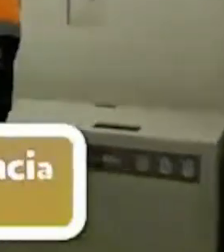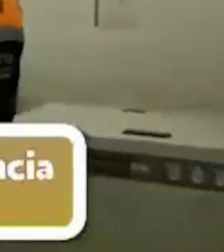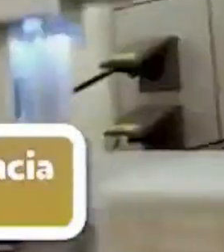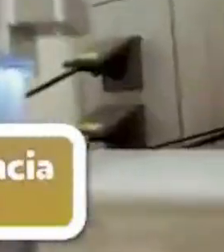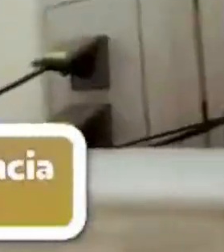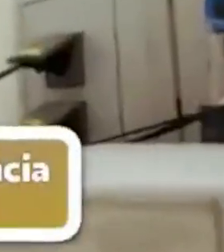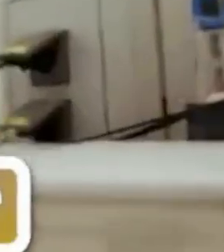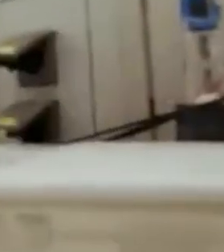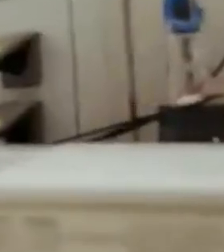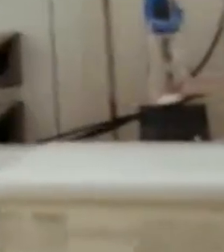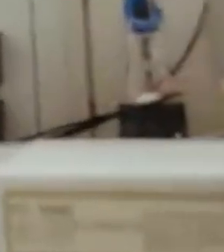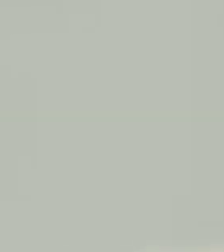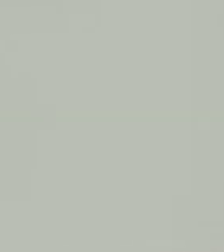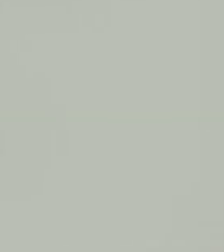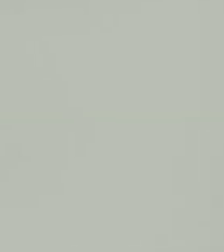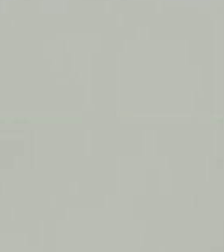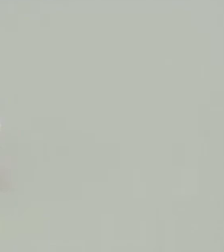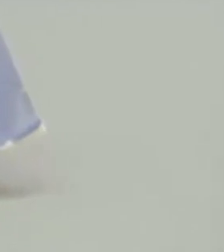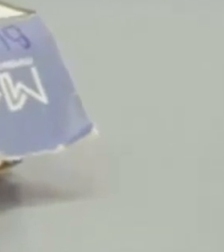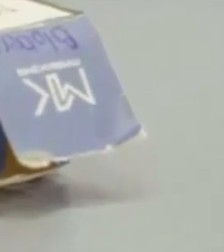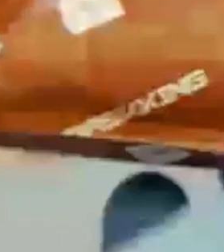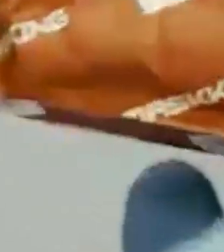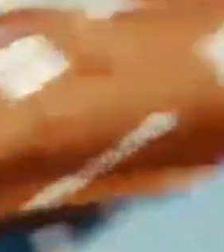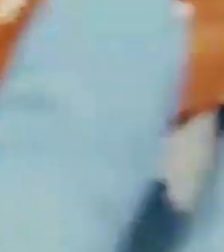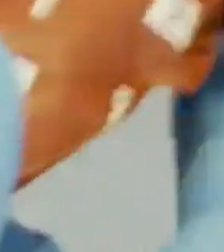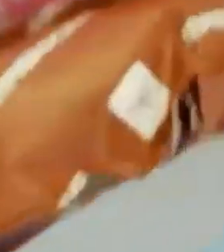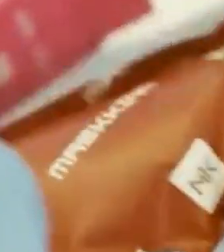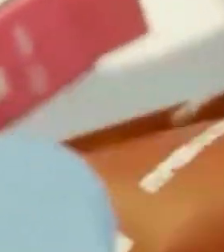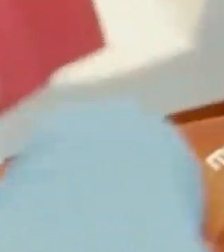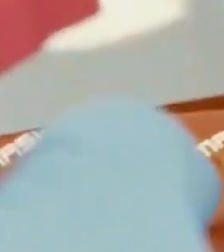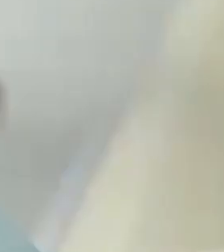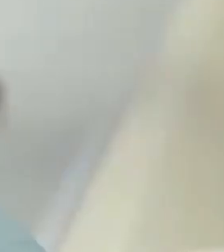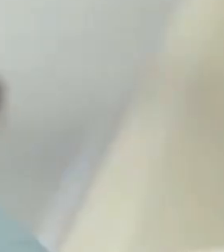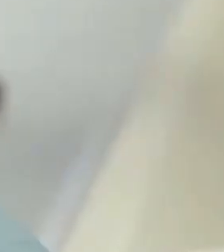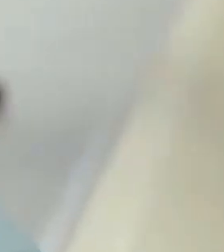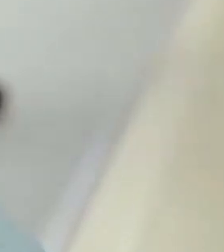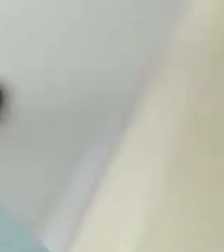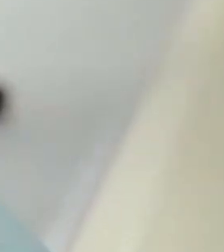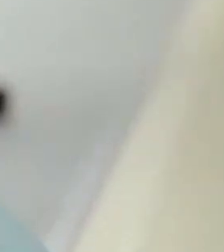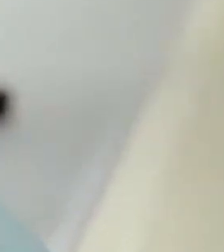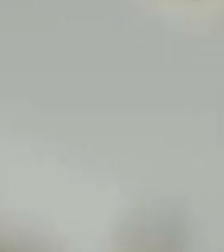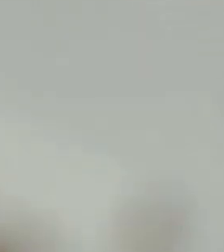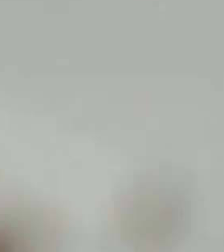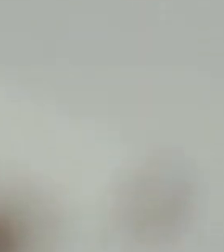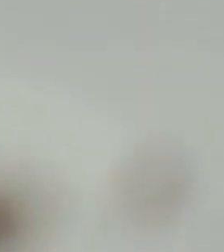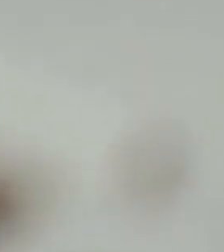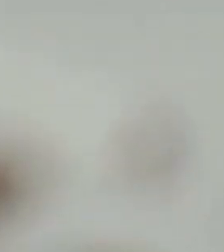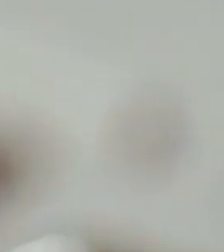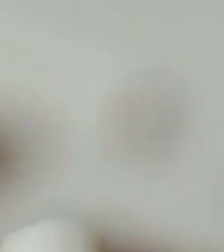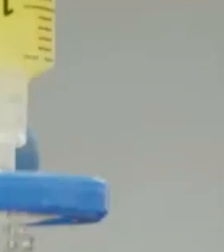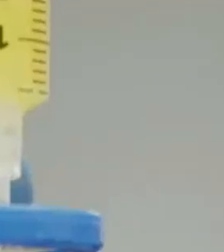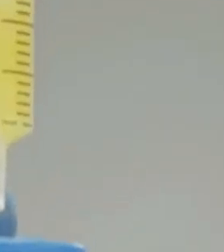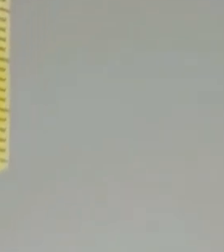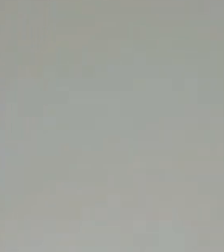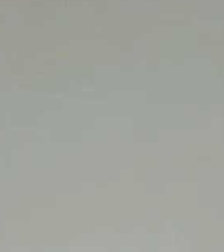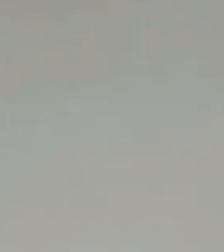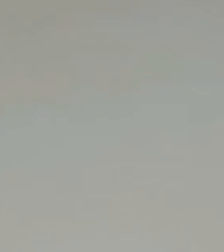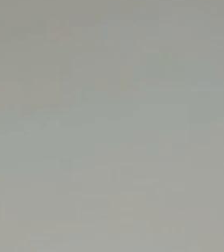de Cofepris. Hemos abierto uno de esos coloridos empaques para enseñarte lo que le metes a tu cuerpo.